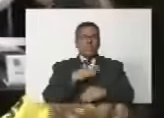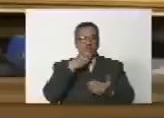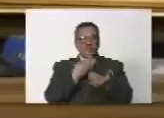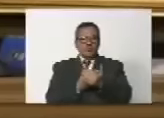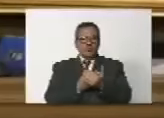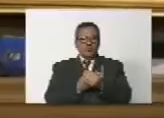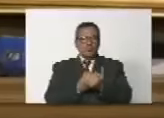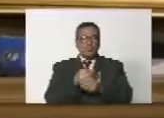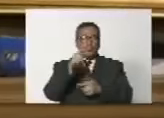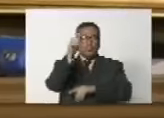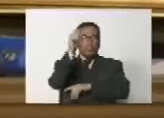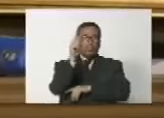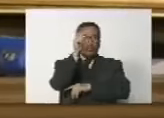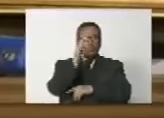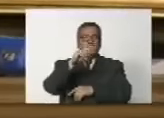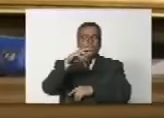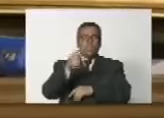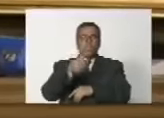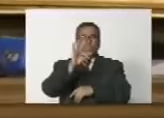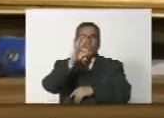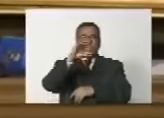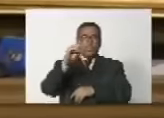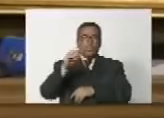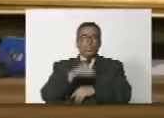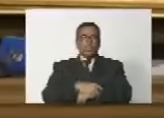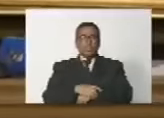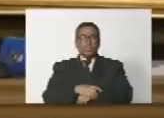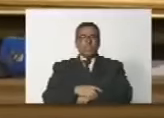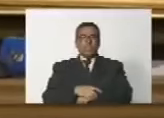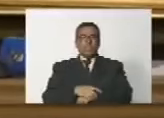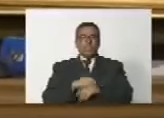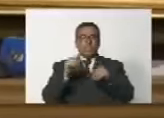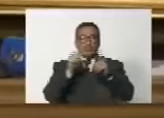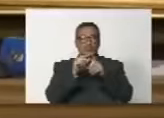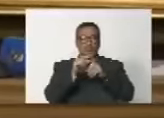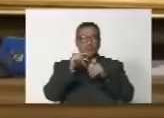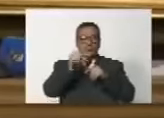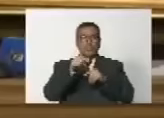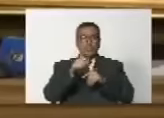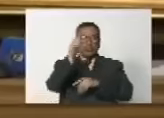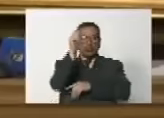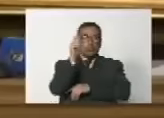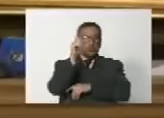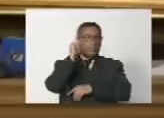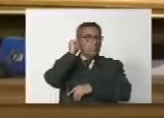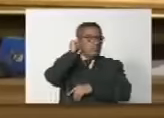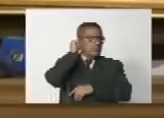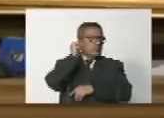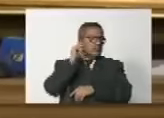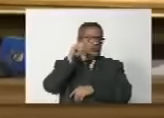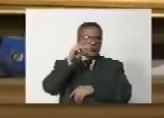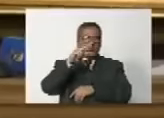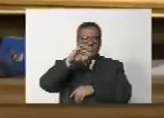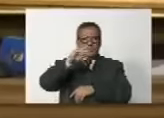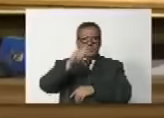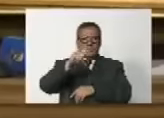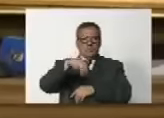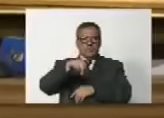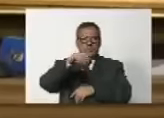Gracias, diputado Rodolfo Sanz. Dejo en el derecho de palabra a la diputada Carliani